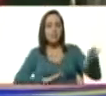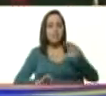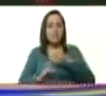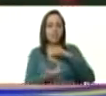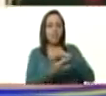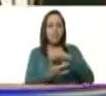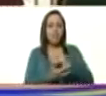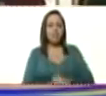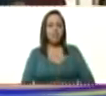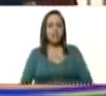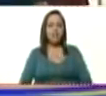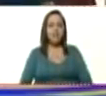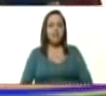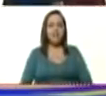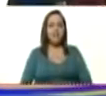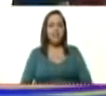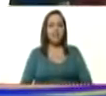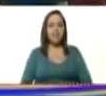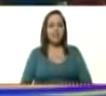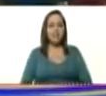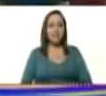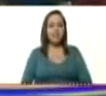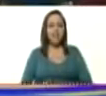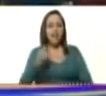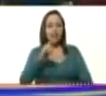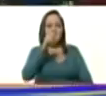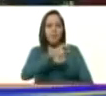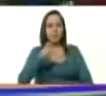Haití, mira, hay unos muchachos de Haití aquí en Venezuela.